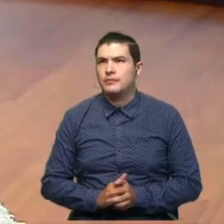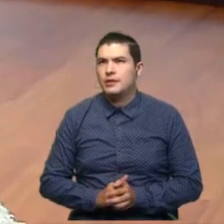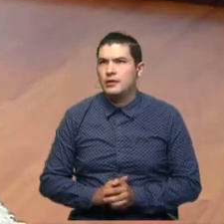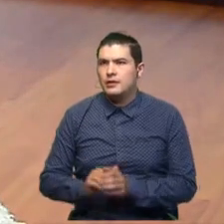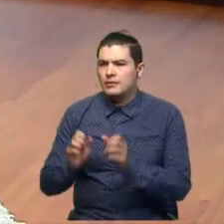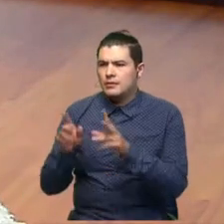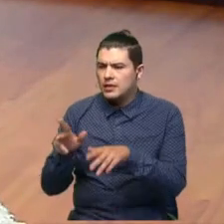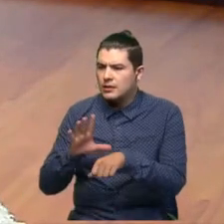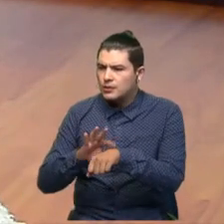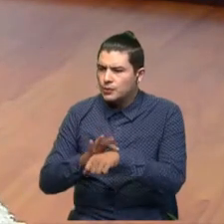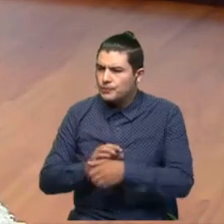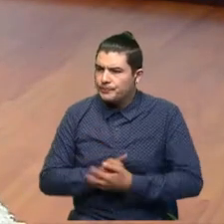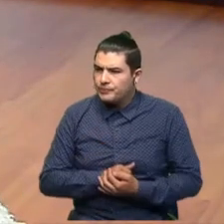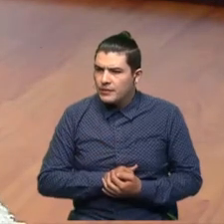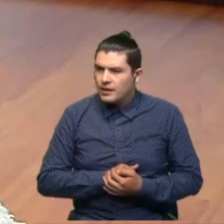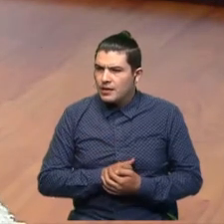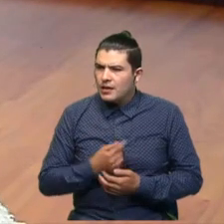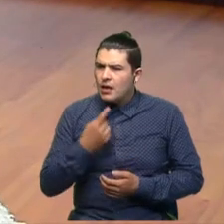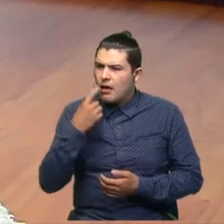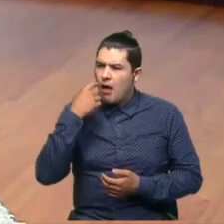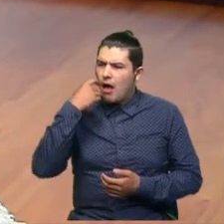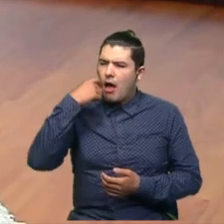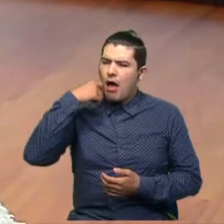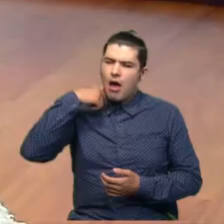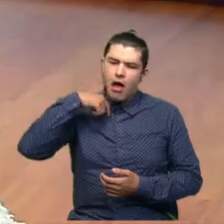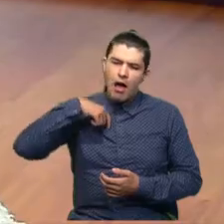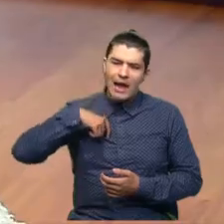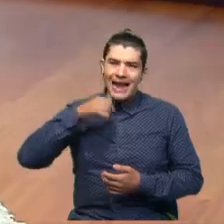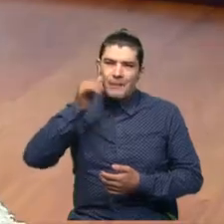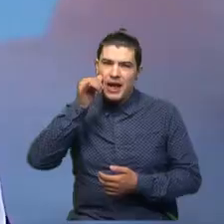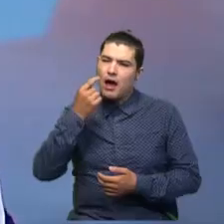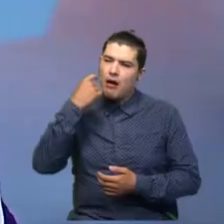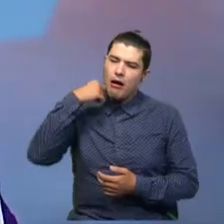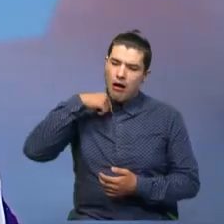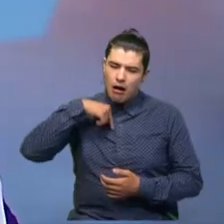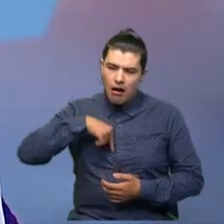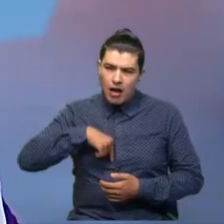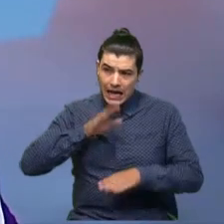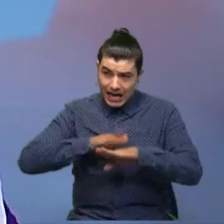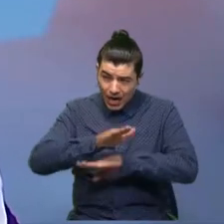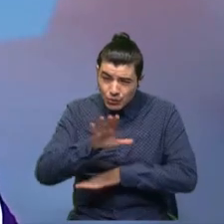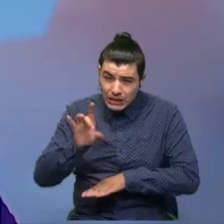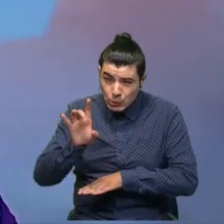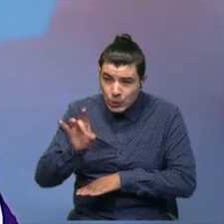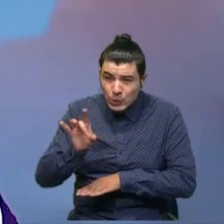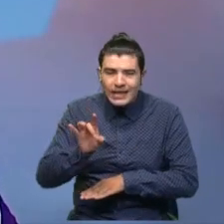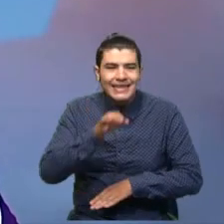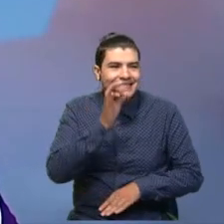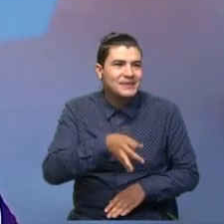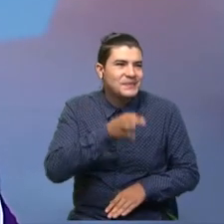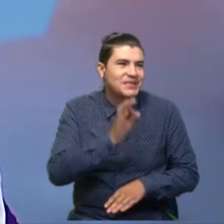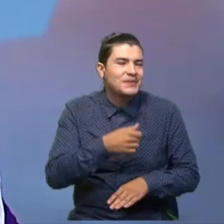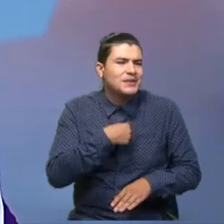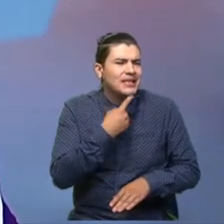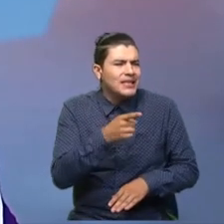Doctor, ¿la endoscopia digestiva produce dolor? Bueno, esta es una de las cosas que siempre nos preguntan los pacientes cuando uno le indica una